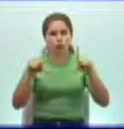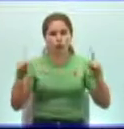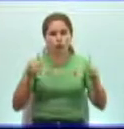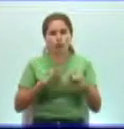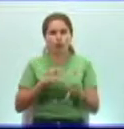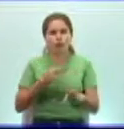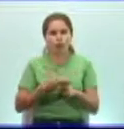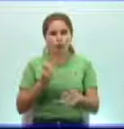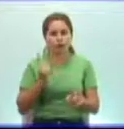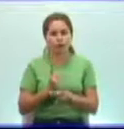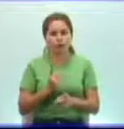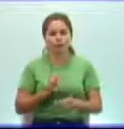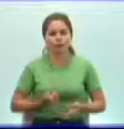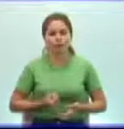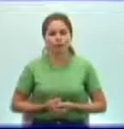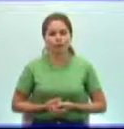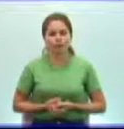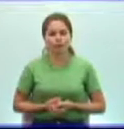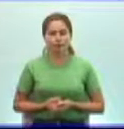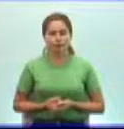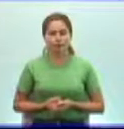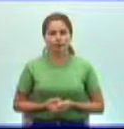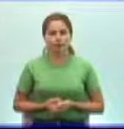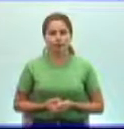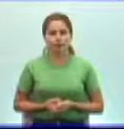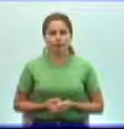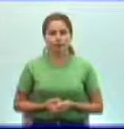nos encontramos.